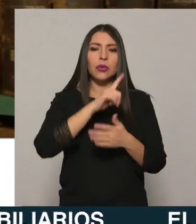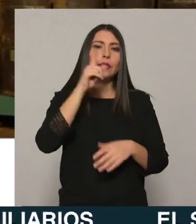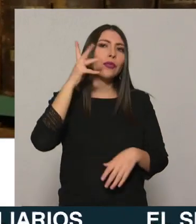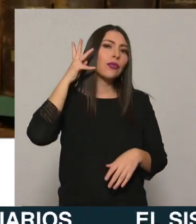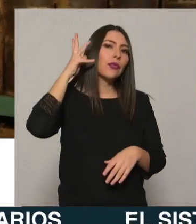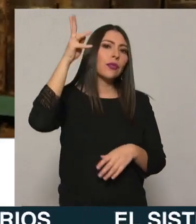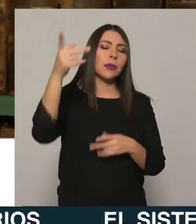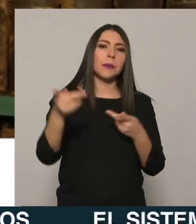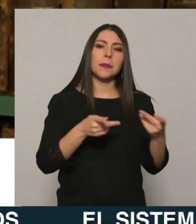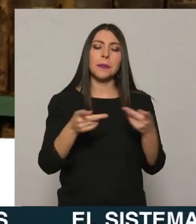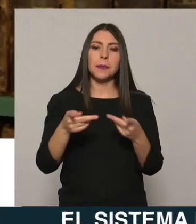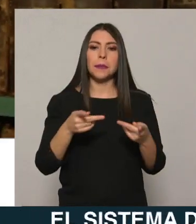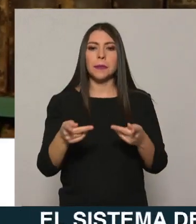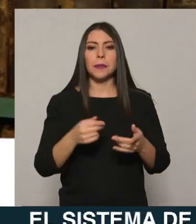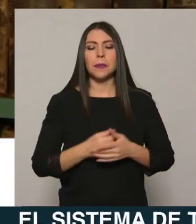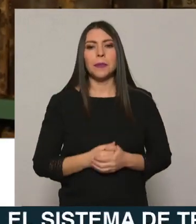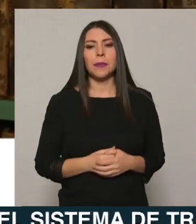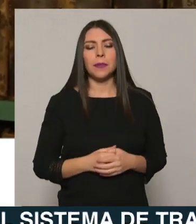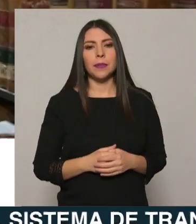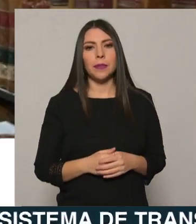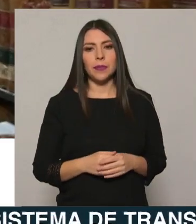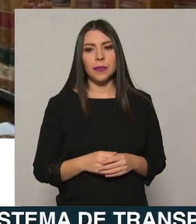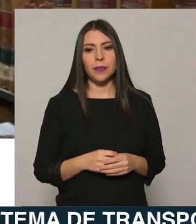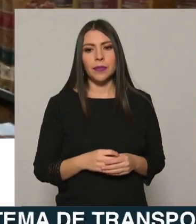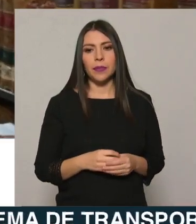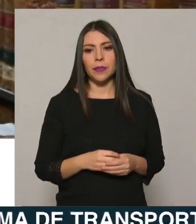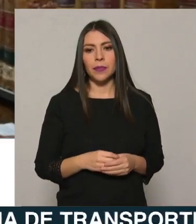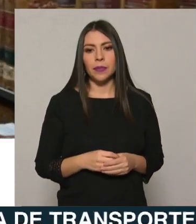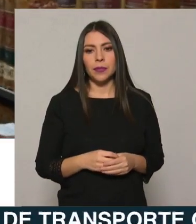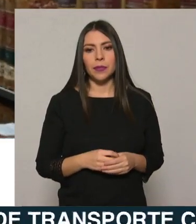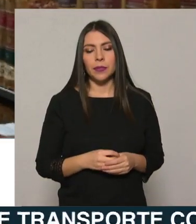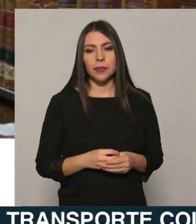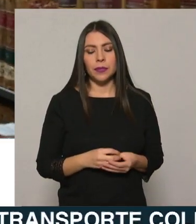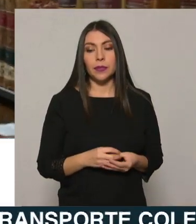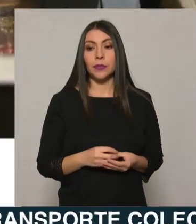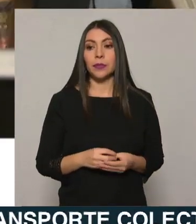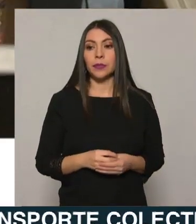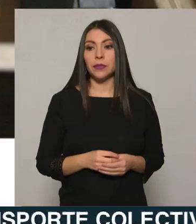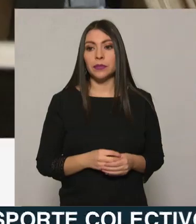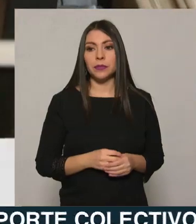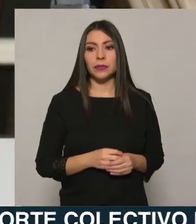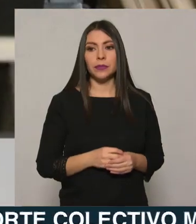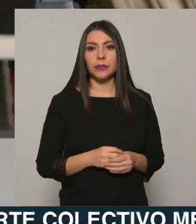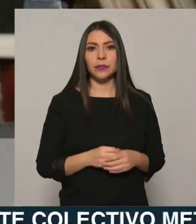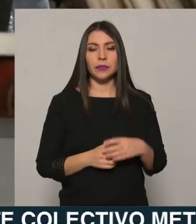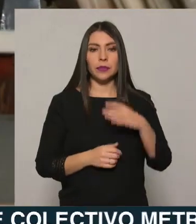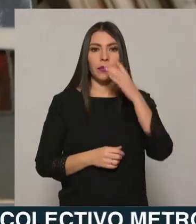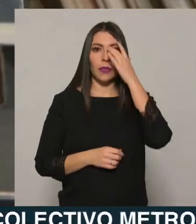Imágenes, Joel Arias. Información y voz, Alberto Álvarez Santana. 21 Noticias.